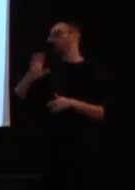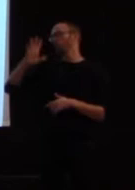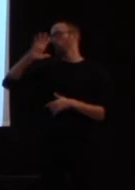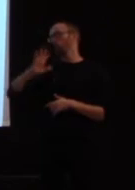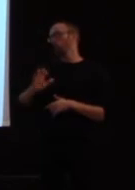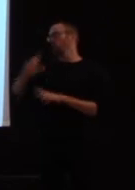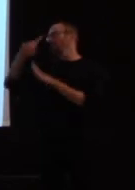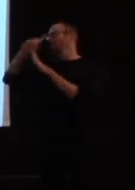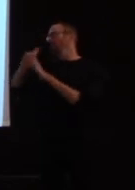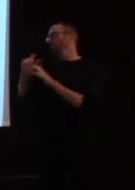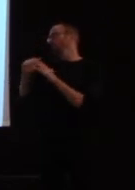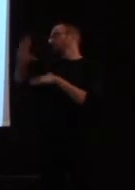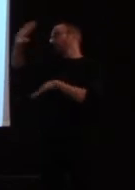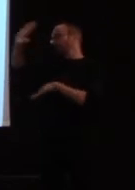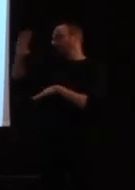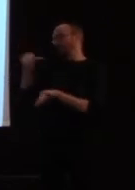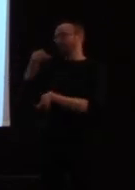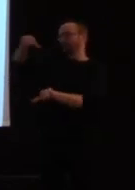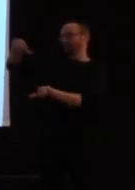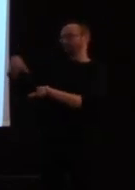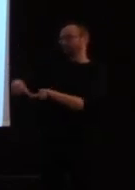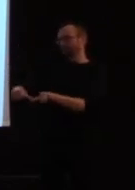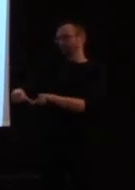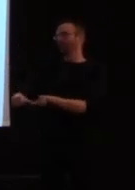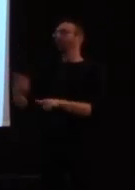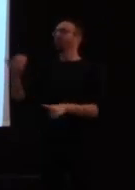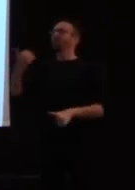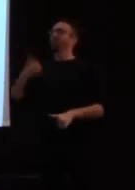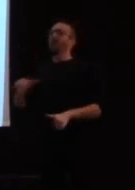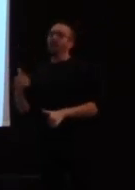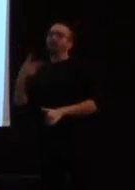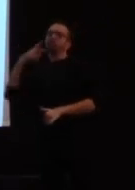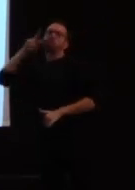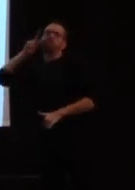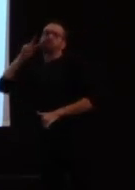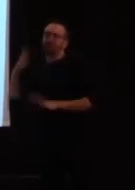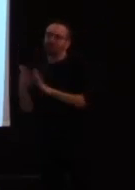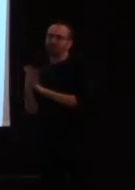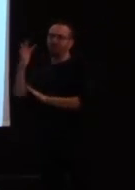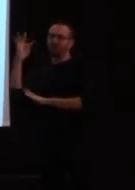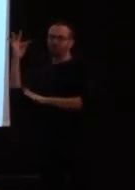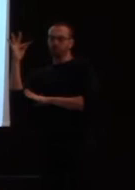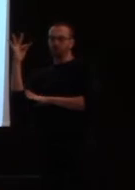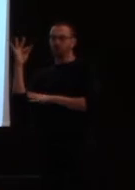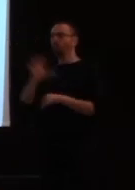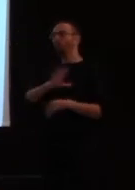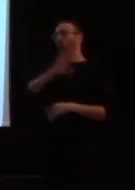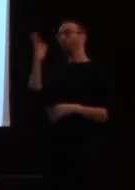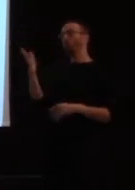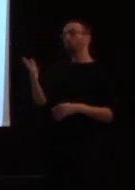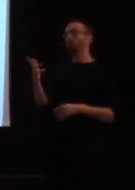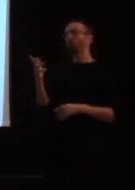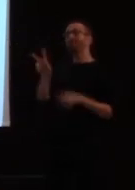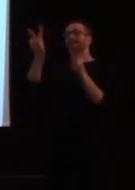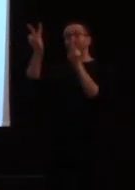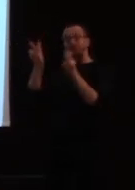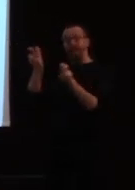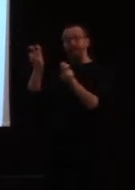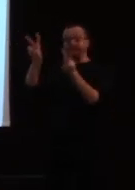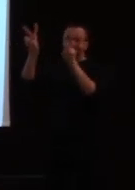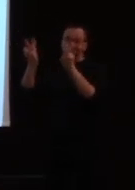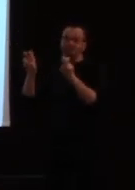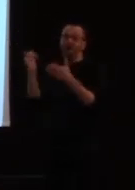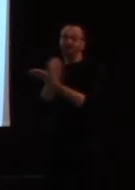años, pues ya tiene cosas que le van a favor. Por un lado, tiene un conocimiento superior de la materia, es decir,